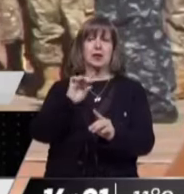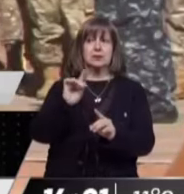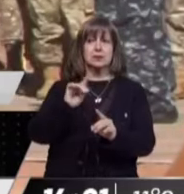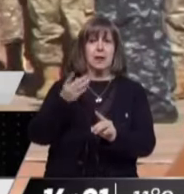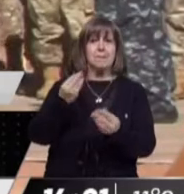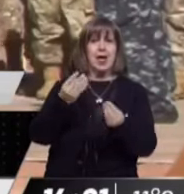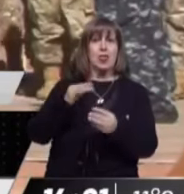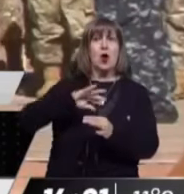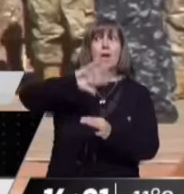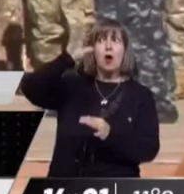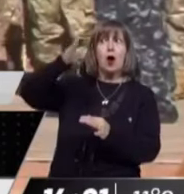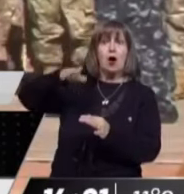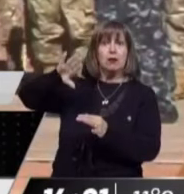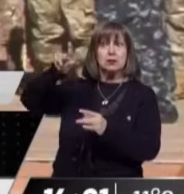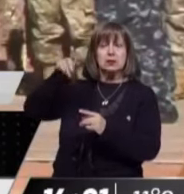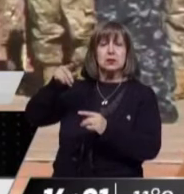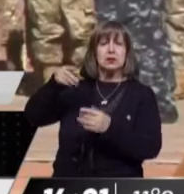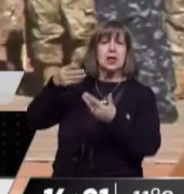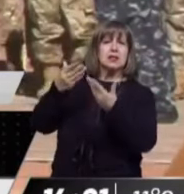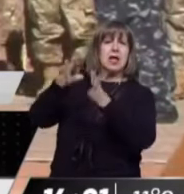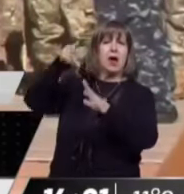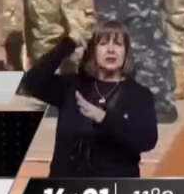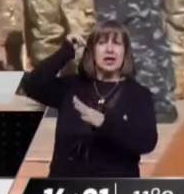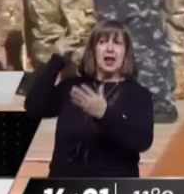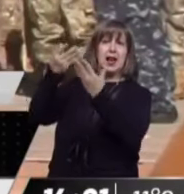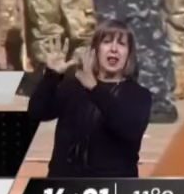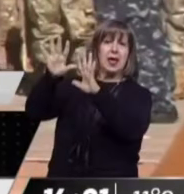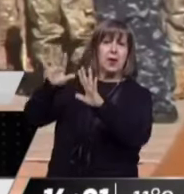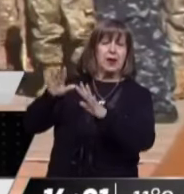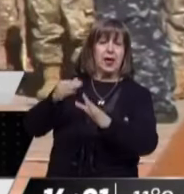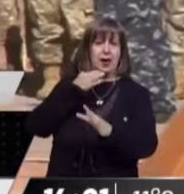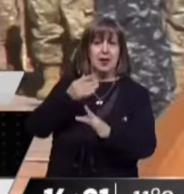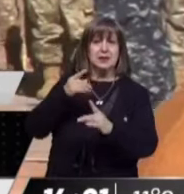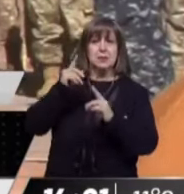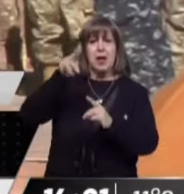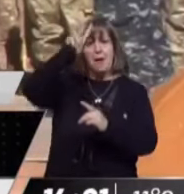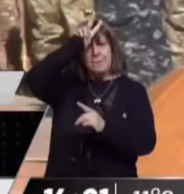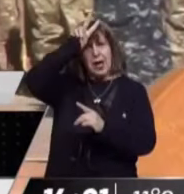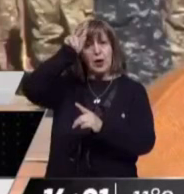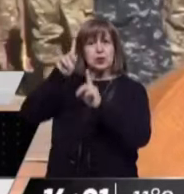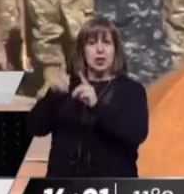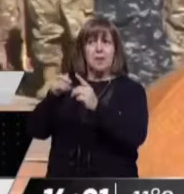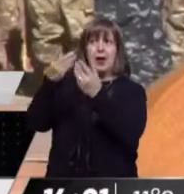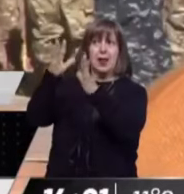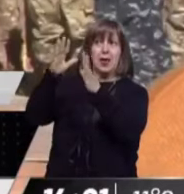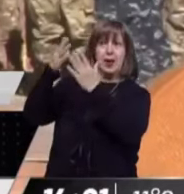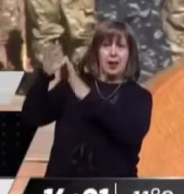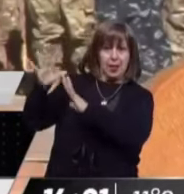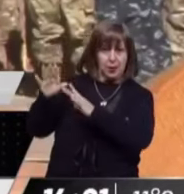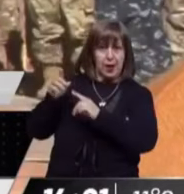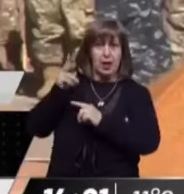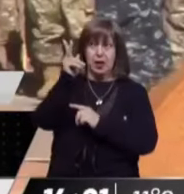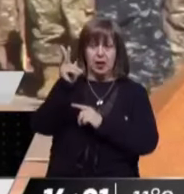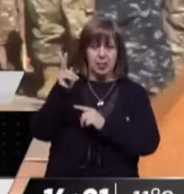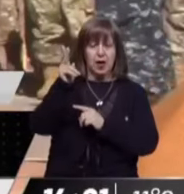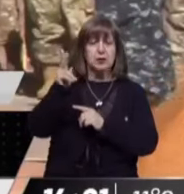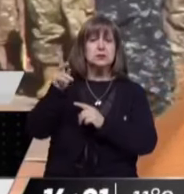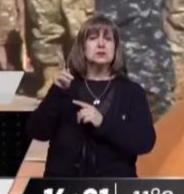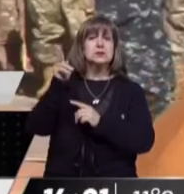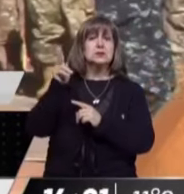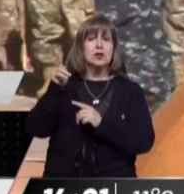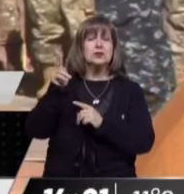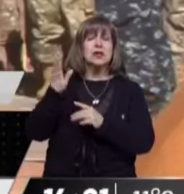libertar Chile y para posteriormente darle la libertad a Perú. Pero esa libertad que le daba a Chile y